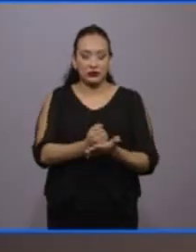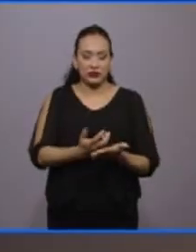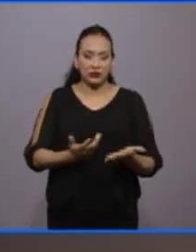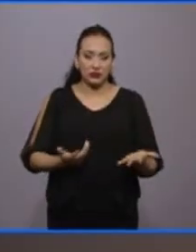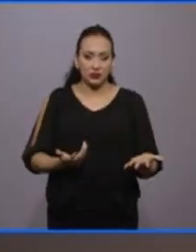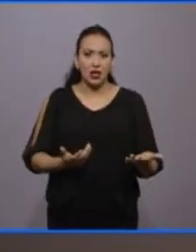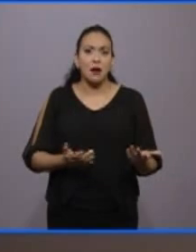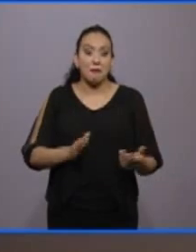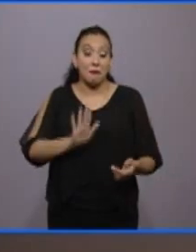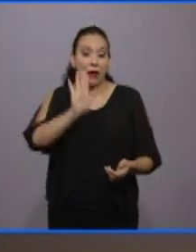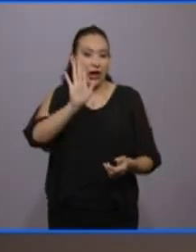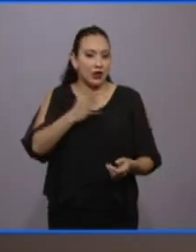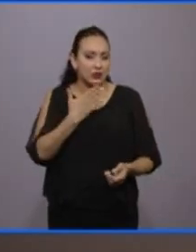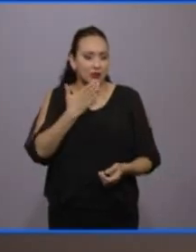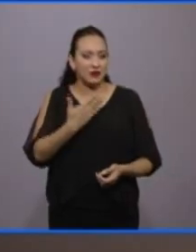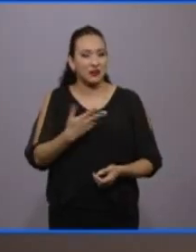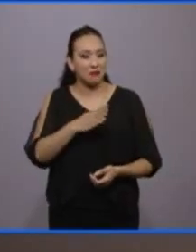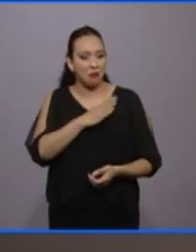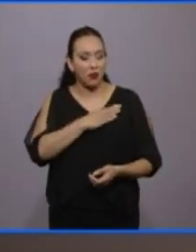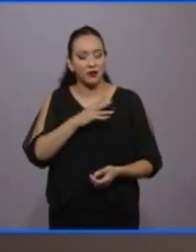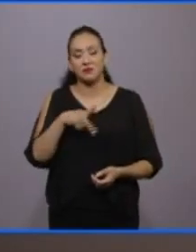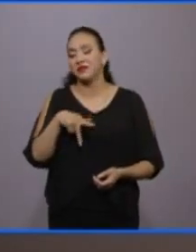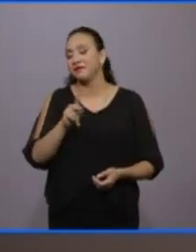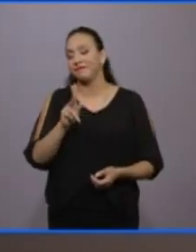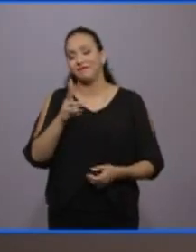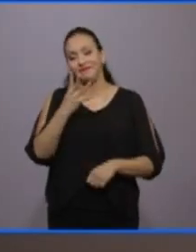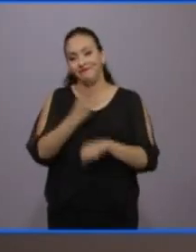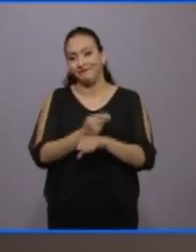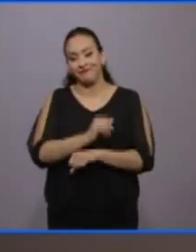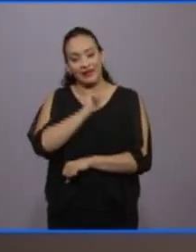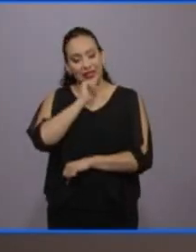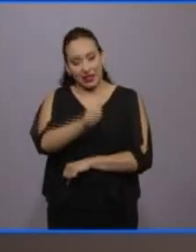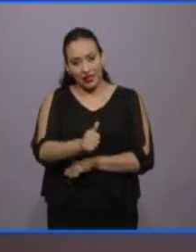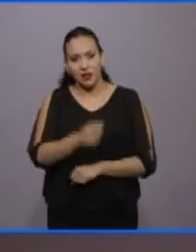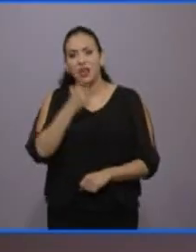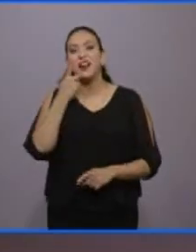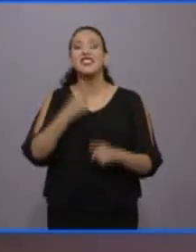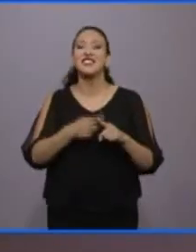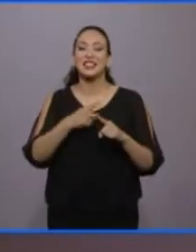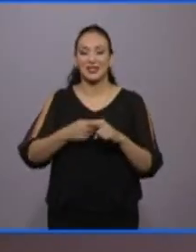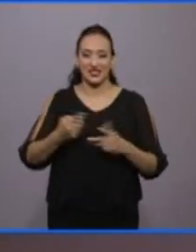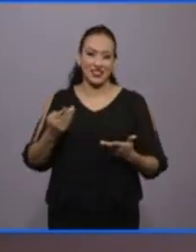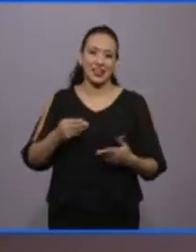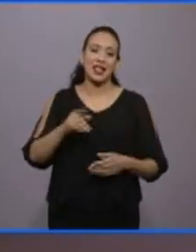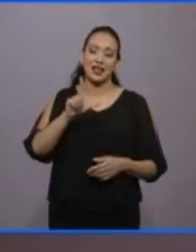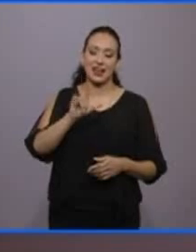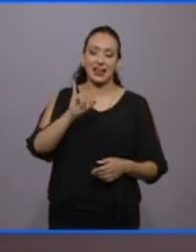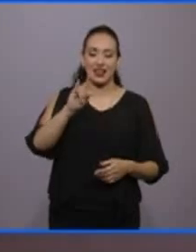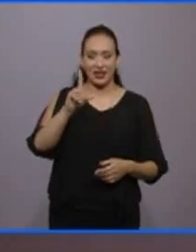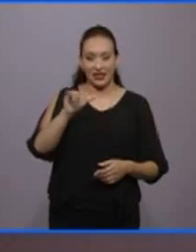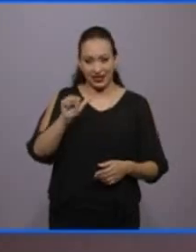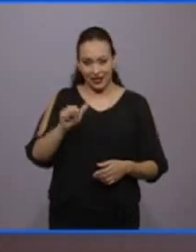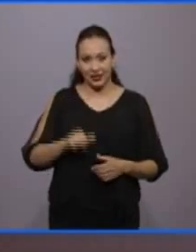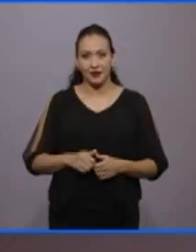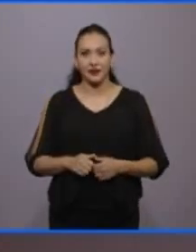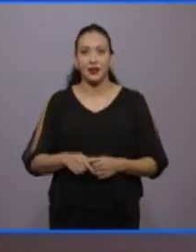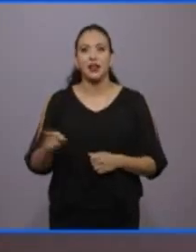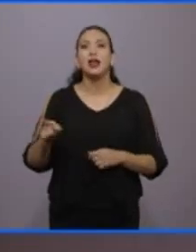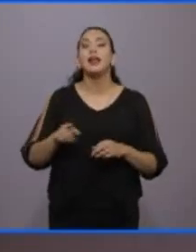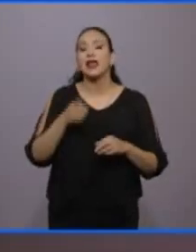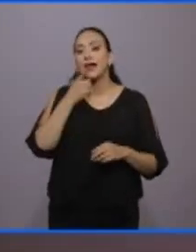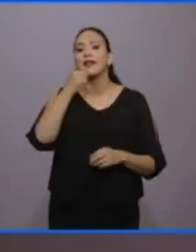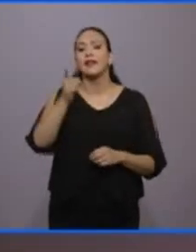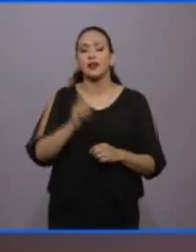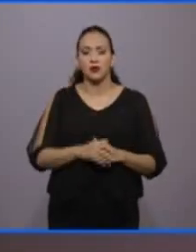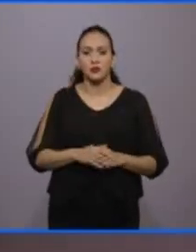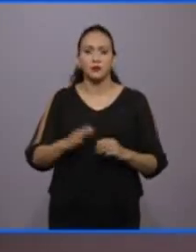buenas intenciones no resuelve nada, aseguró la consejera de la Judicatura Federal, Lilia Mónica López Benítez, al participar